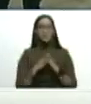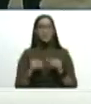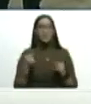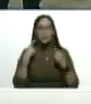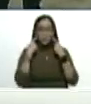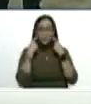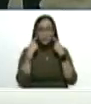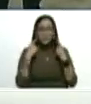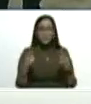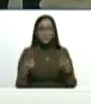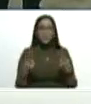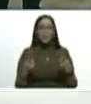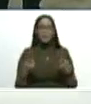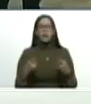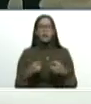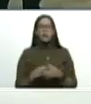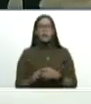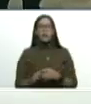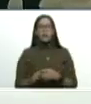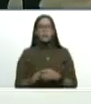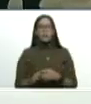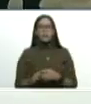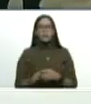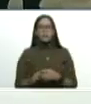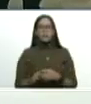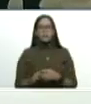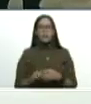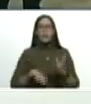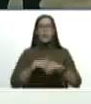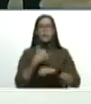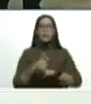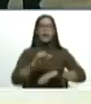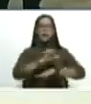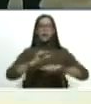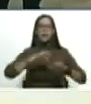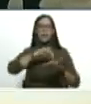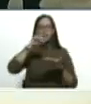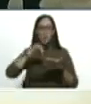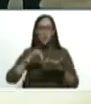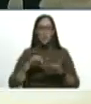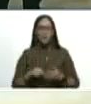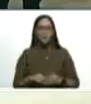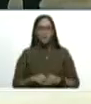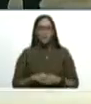que ver con el Plan Quirúrgico Nacional.